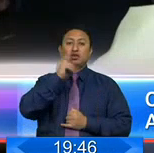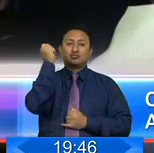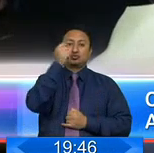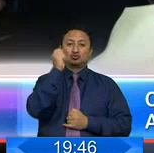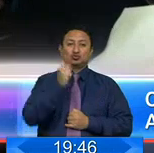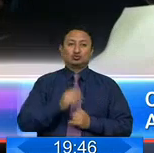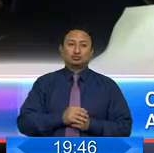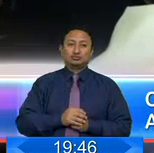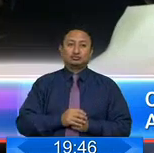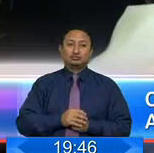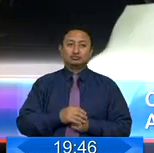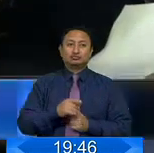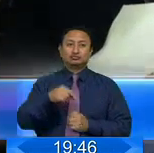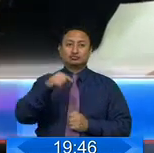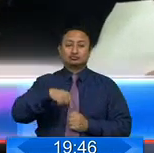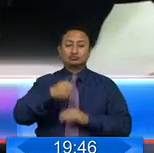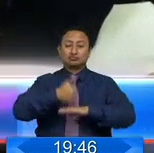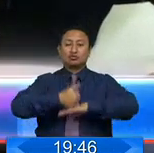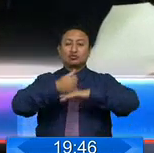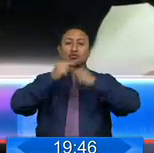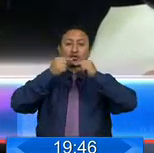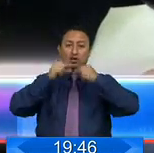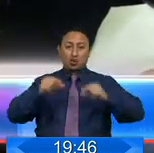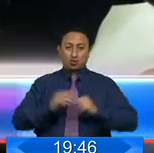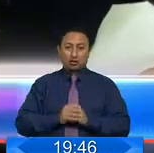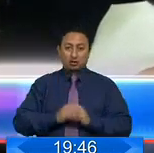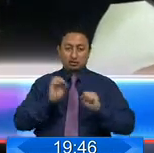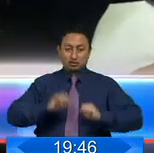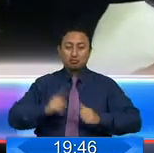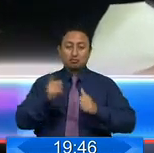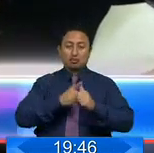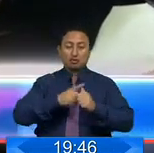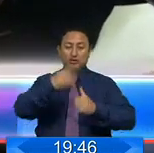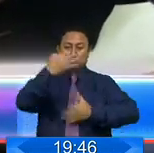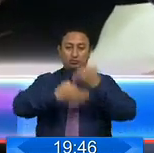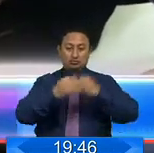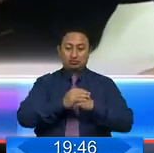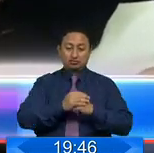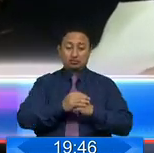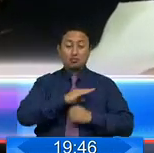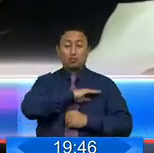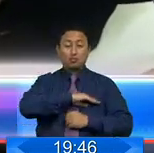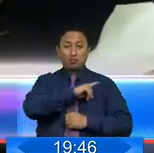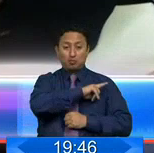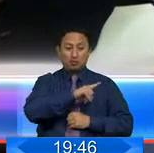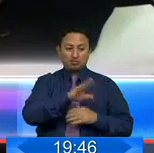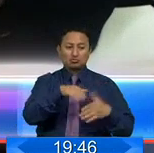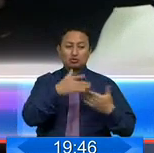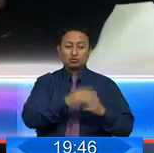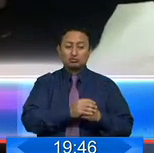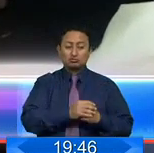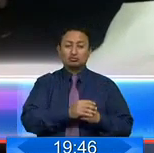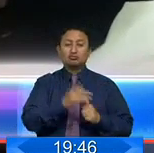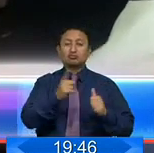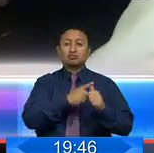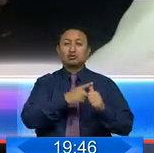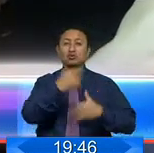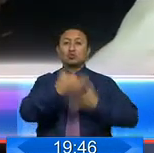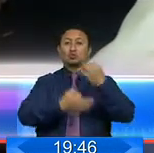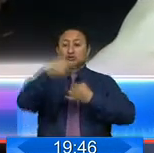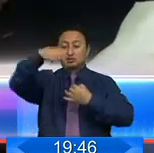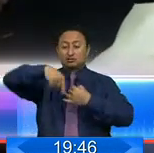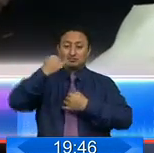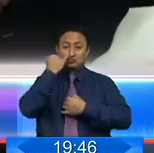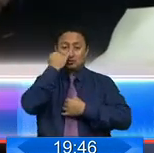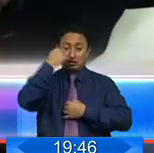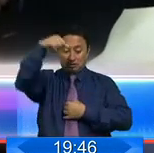Quichua resuelve primero hacer la sanción moral. La sanción moral es aplicar la justicia indígena aquí